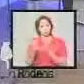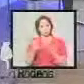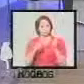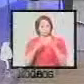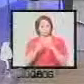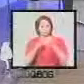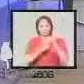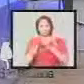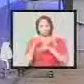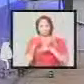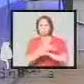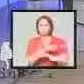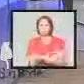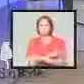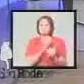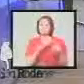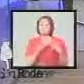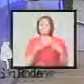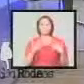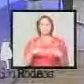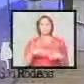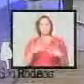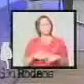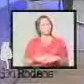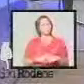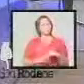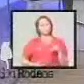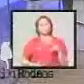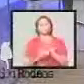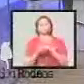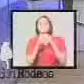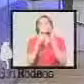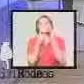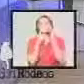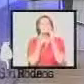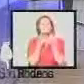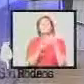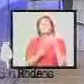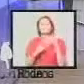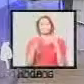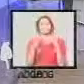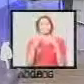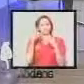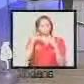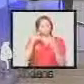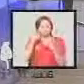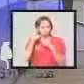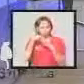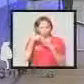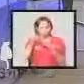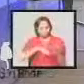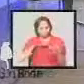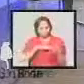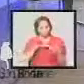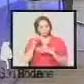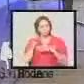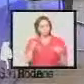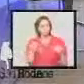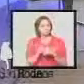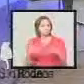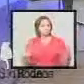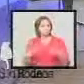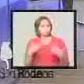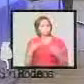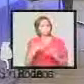y mejora de vivienda. Así es. ¿Dónde radica? Cuando yo leo estos datos, ¿dónde radica en que en algunos casos